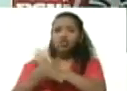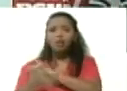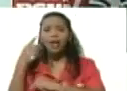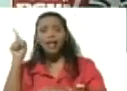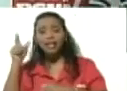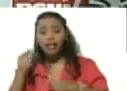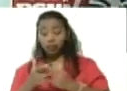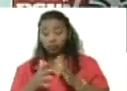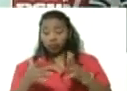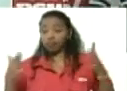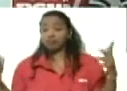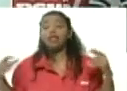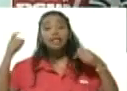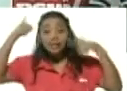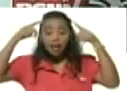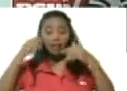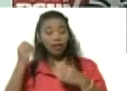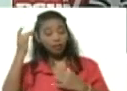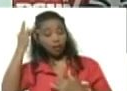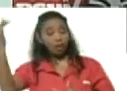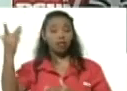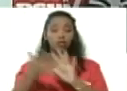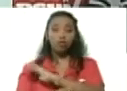comandante Hugo Chávez, sino que quieren